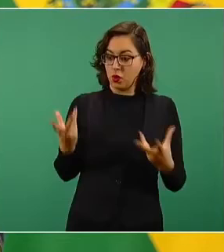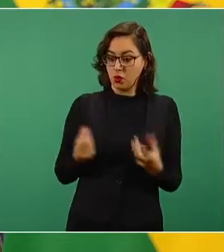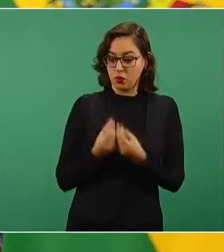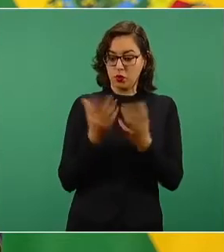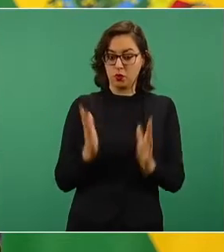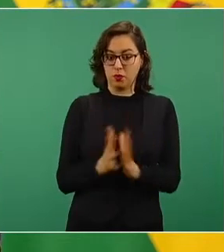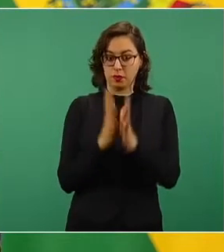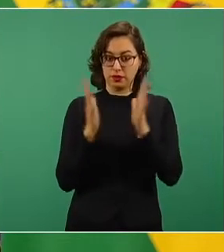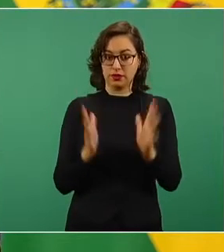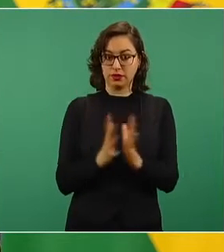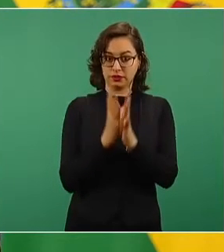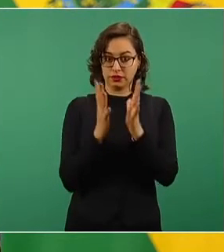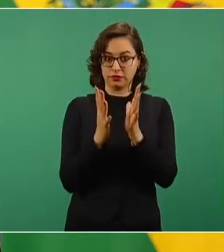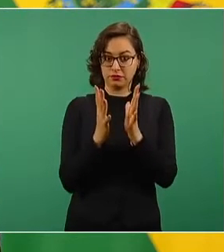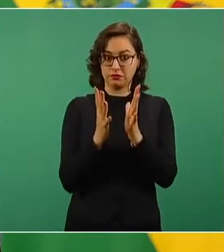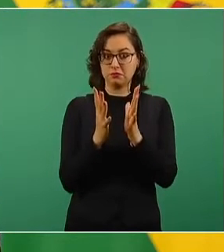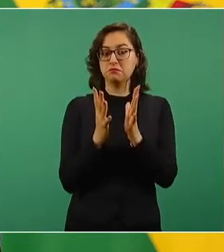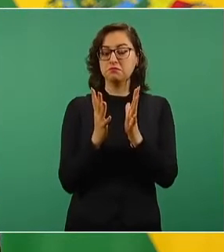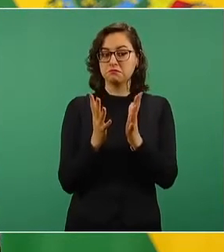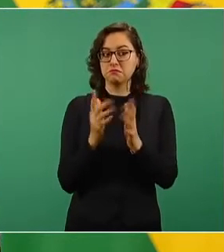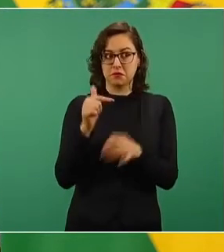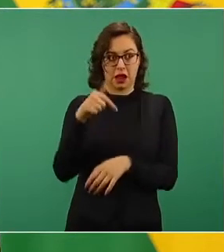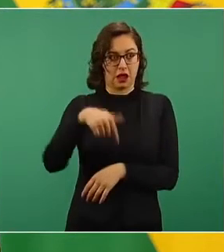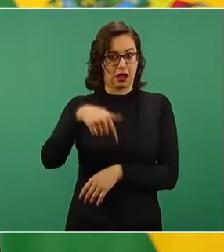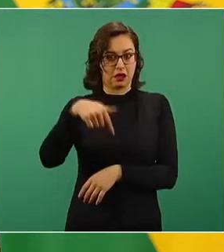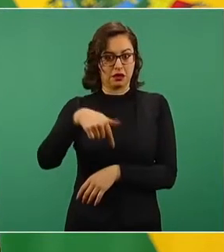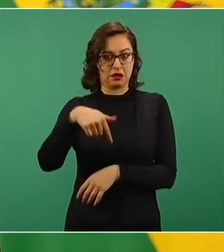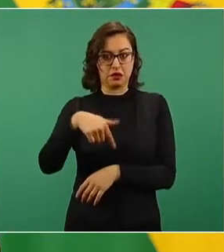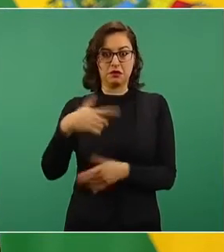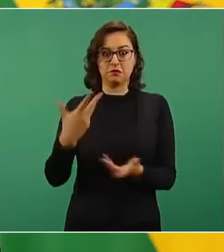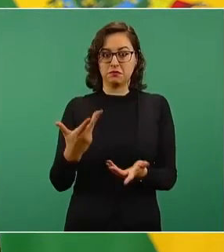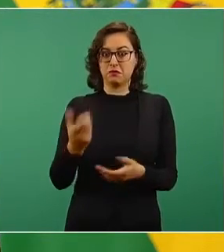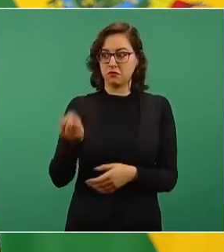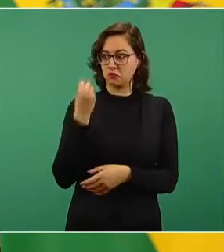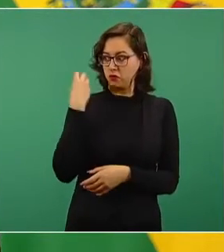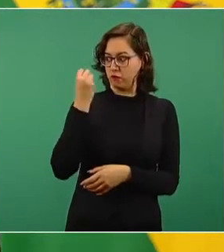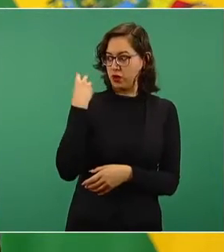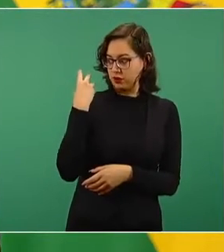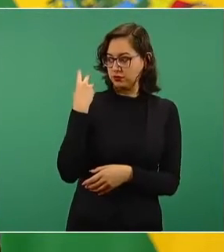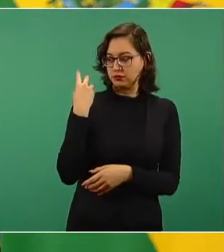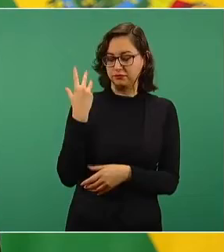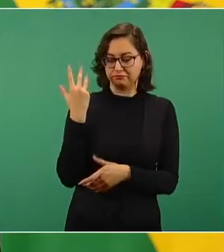la actividad que mencionaba cuando me antecedía la palabra.